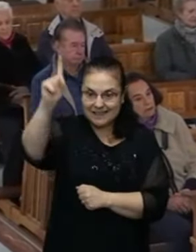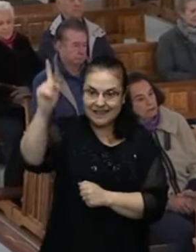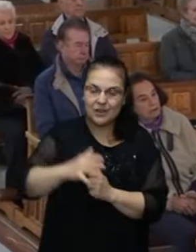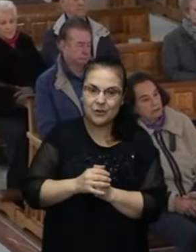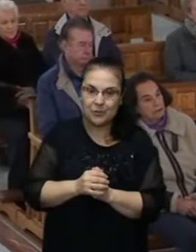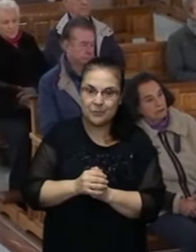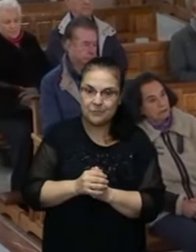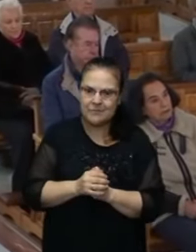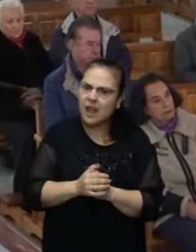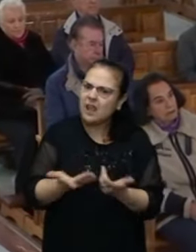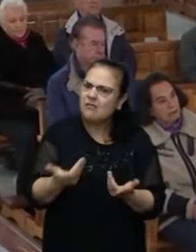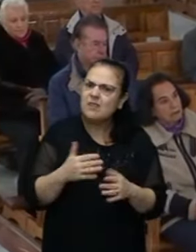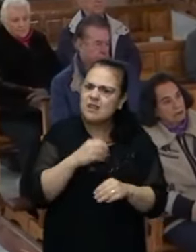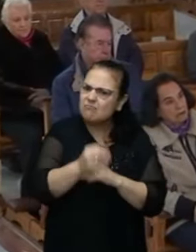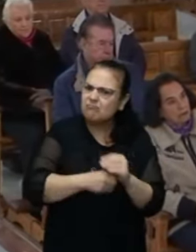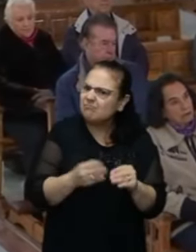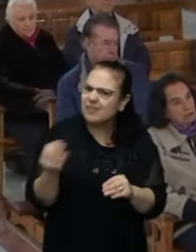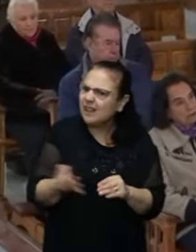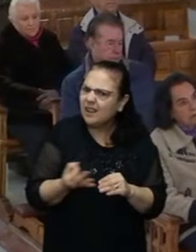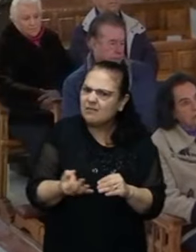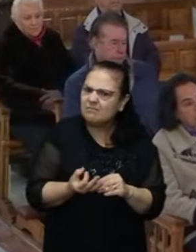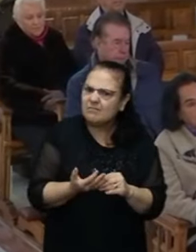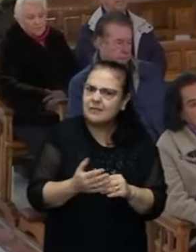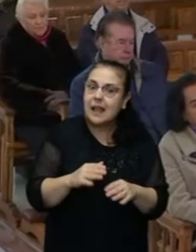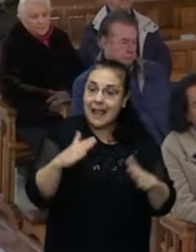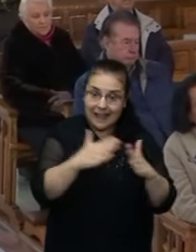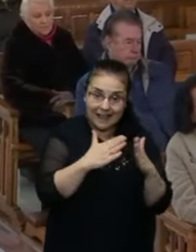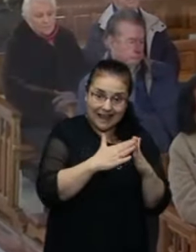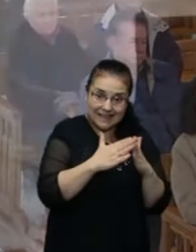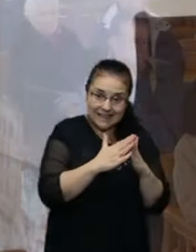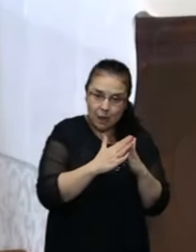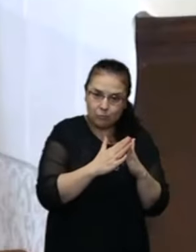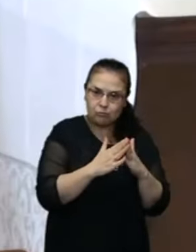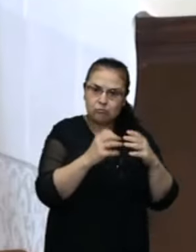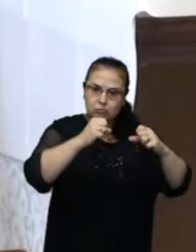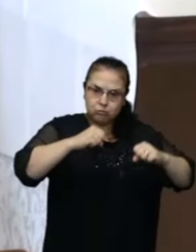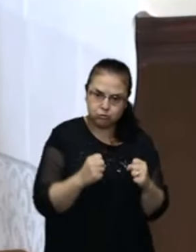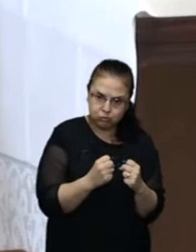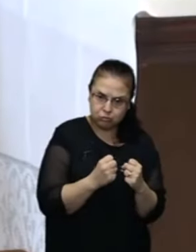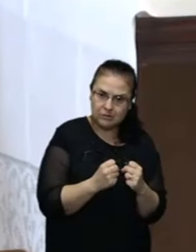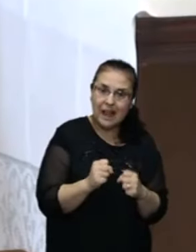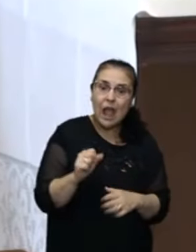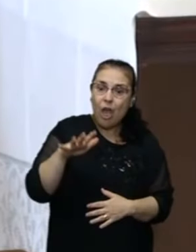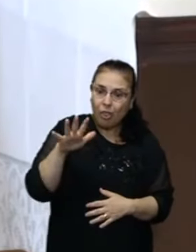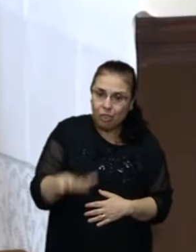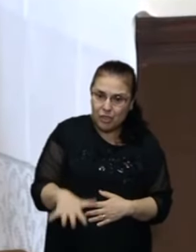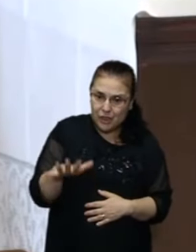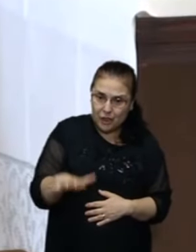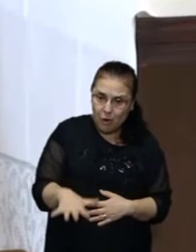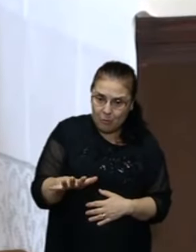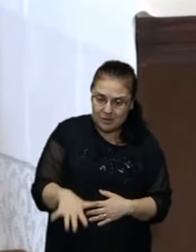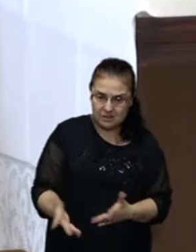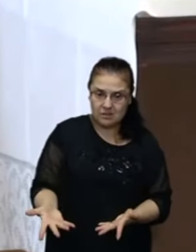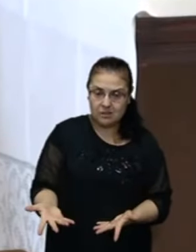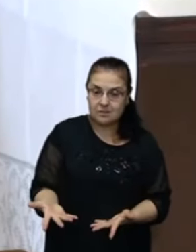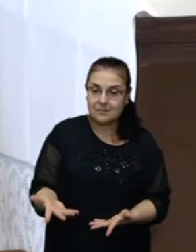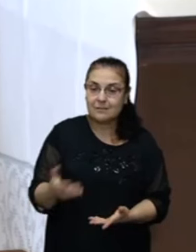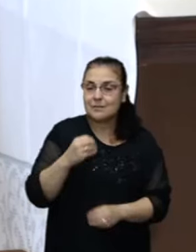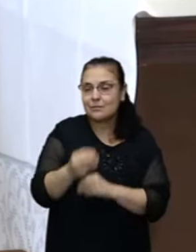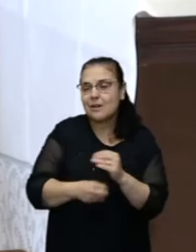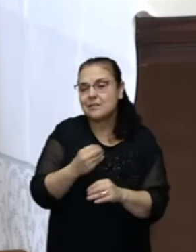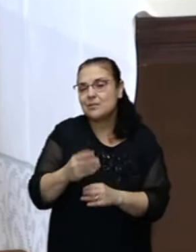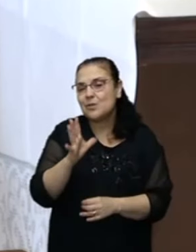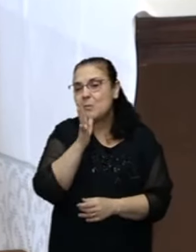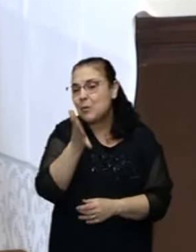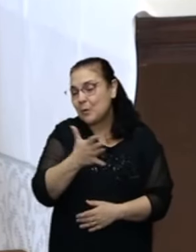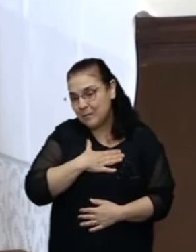salir durante 5 meses. Esto es lo que ha hecho por mí el Señor cuando se ha